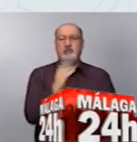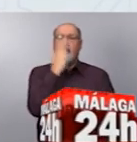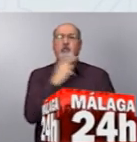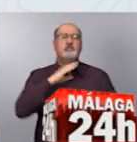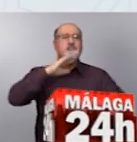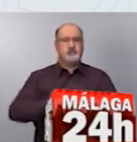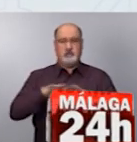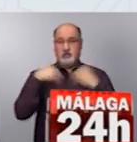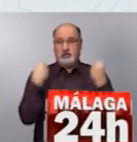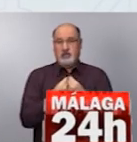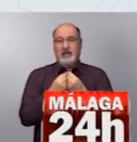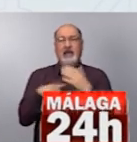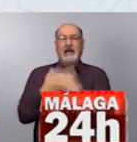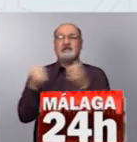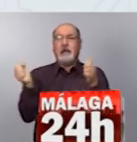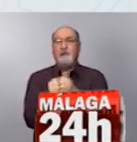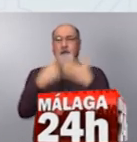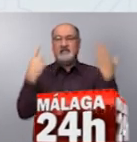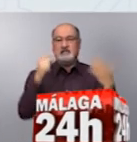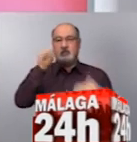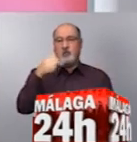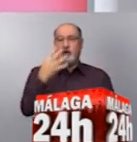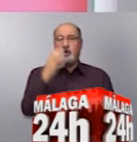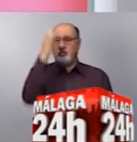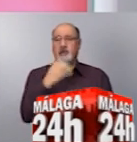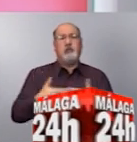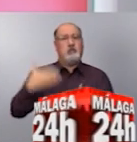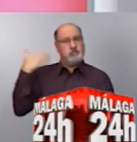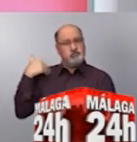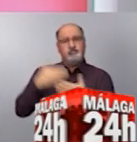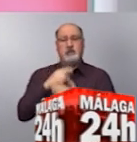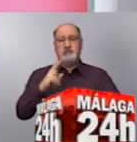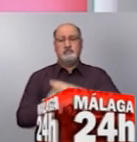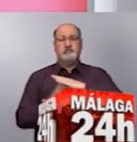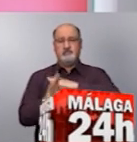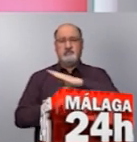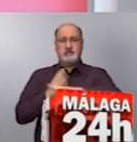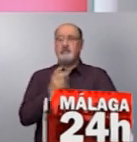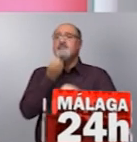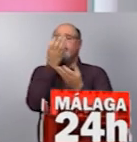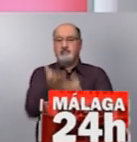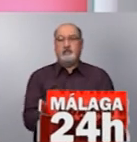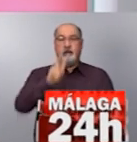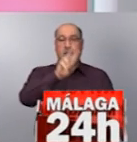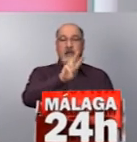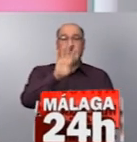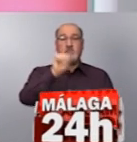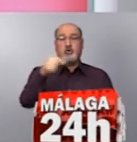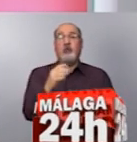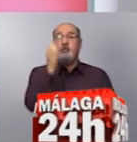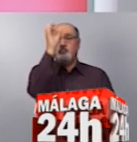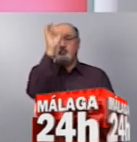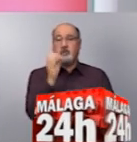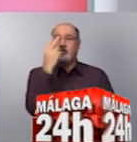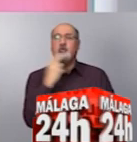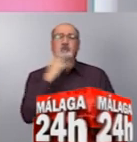eleva hasta el 26,4% de los adquiridos en el discurso de investidura y al 24,1% de los compromisos suscritos